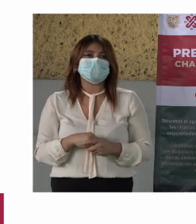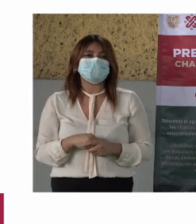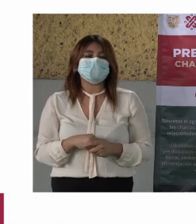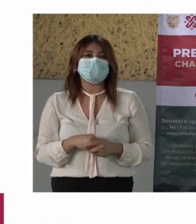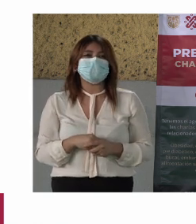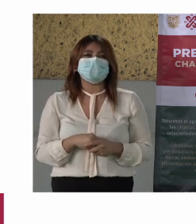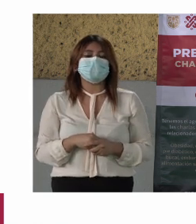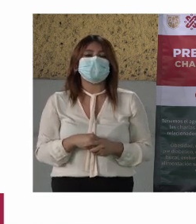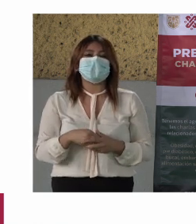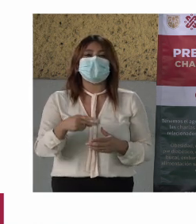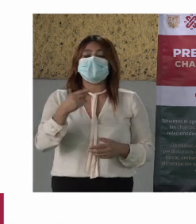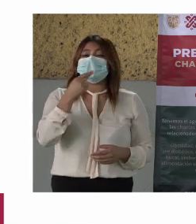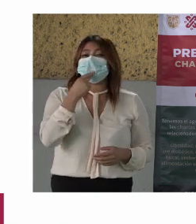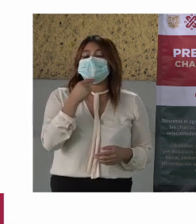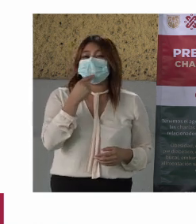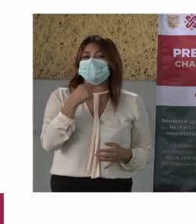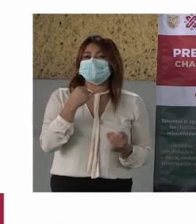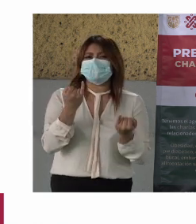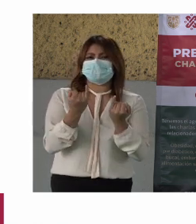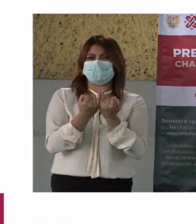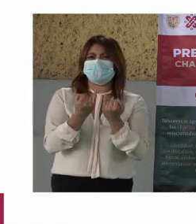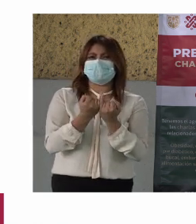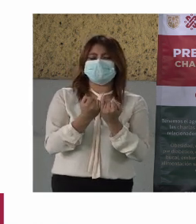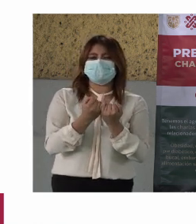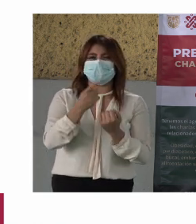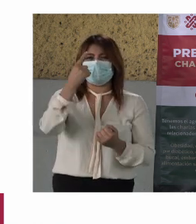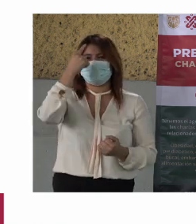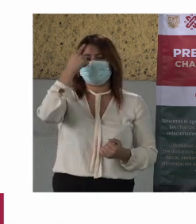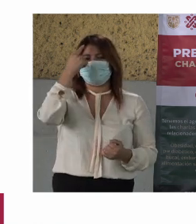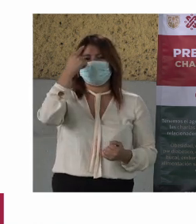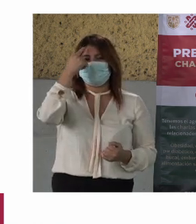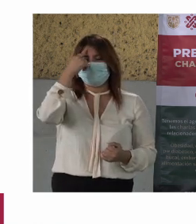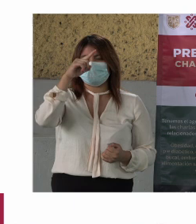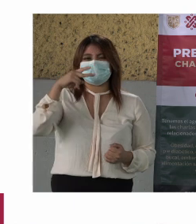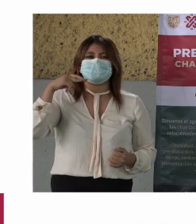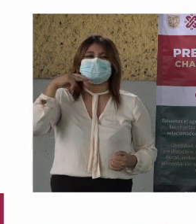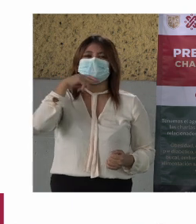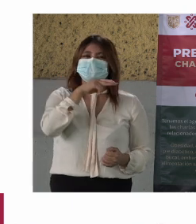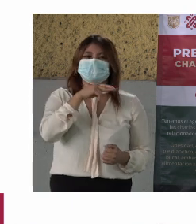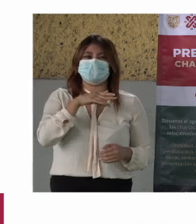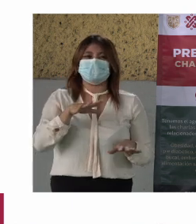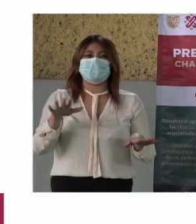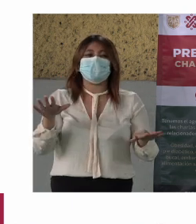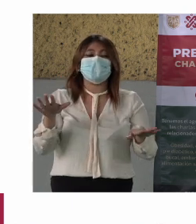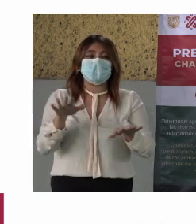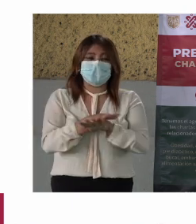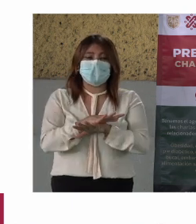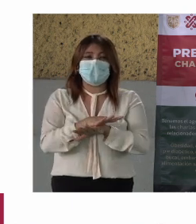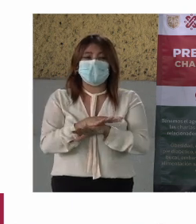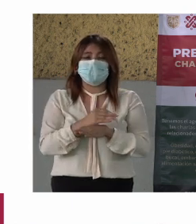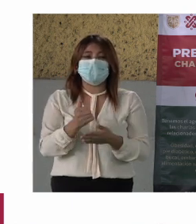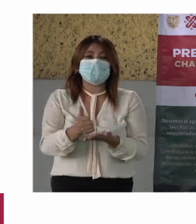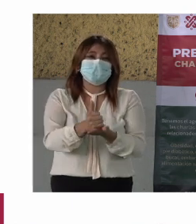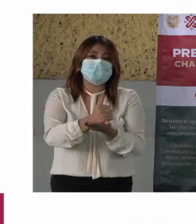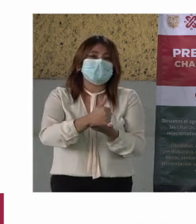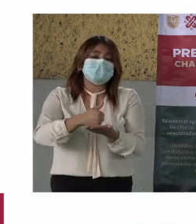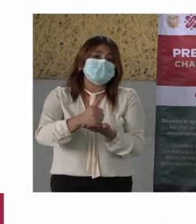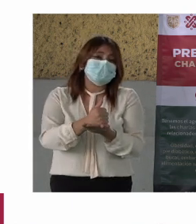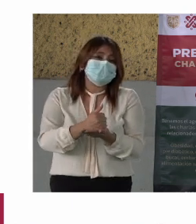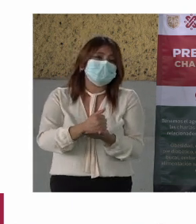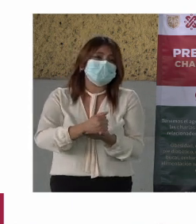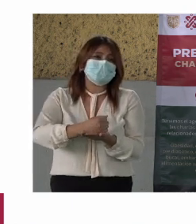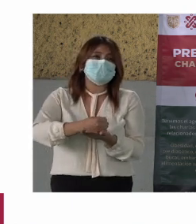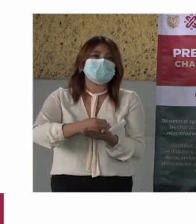el equivalente a estas insulinas de acción rápida o ultra rápida. Y la línea azul es aquella de duración prolongada.